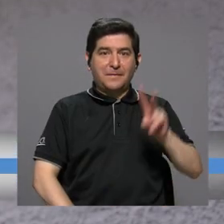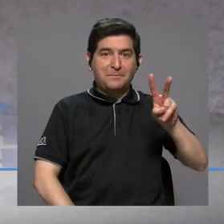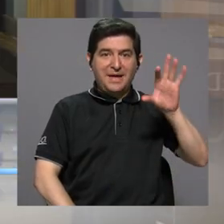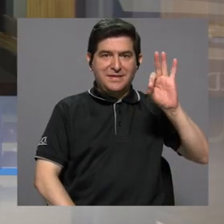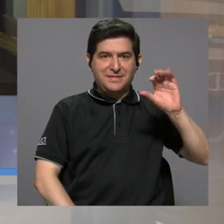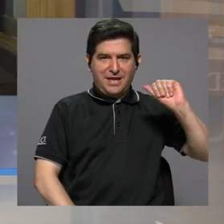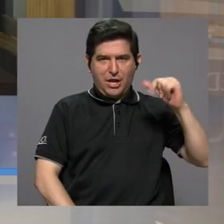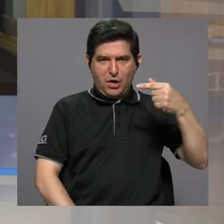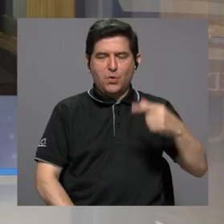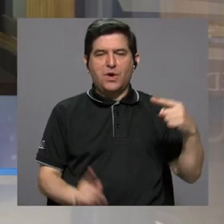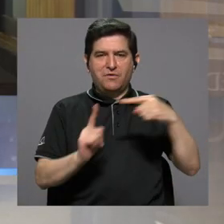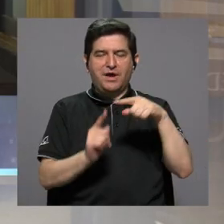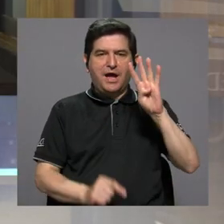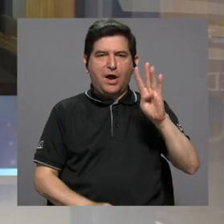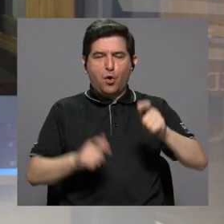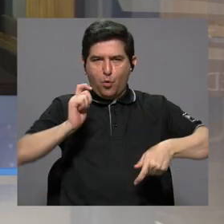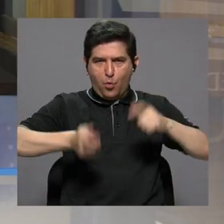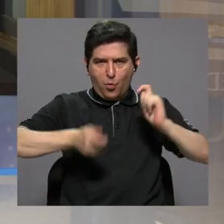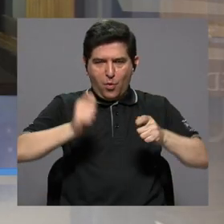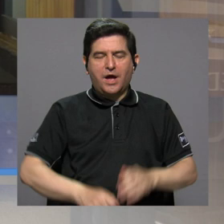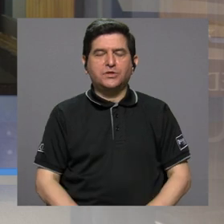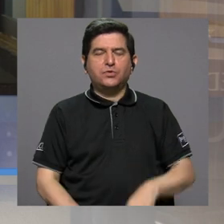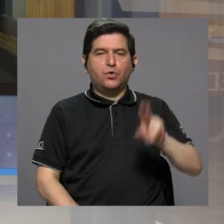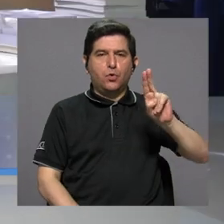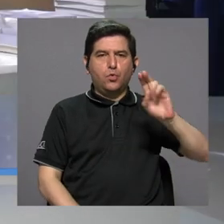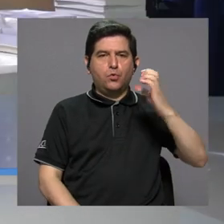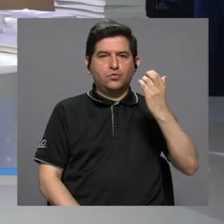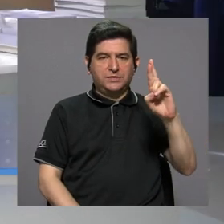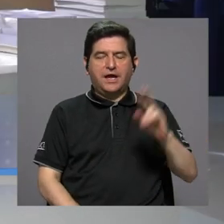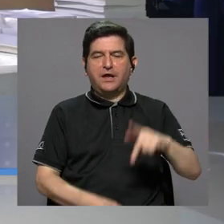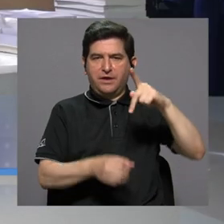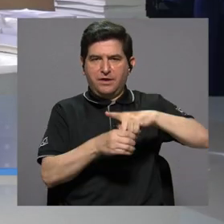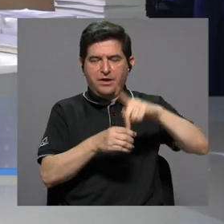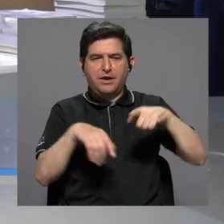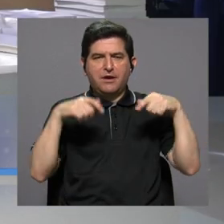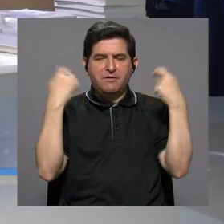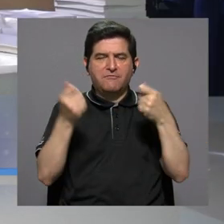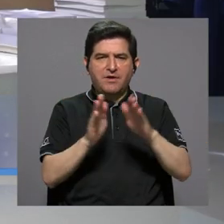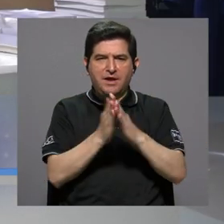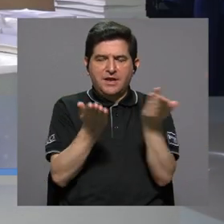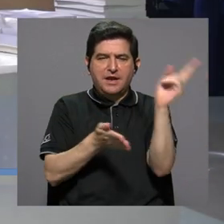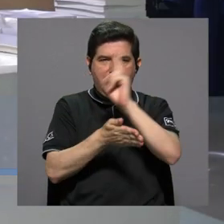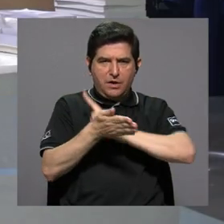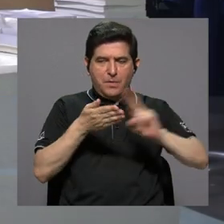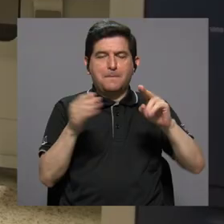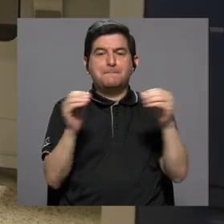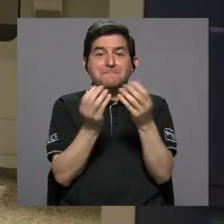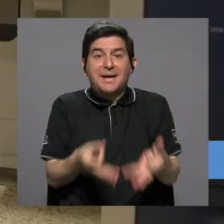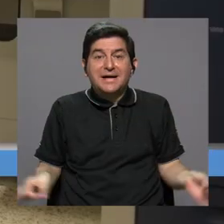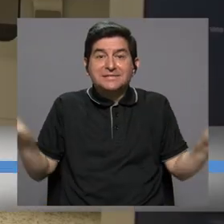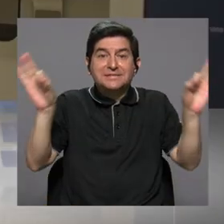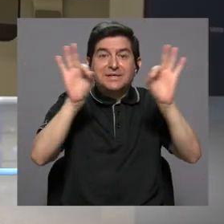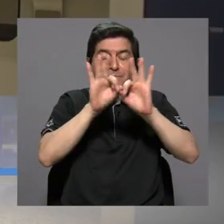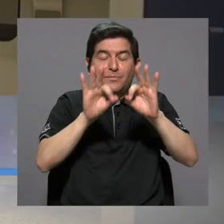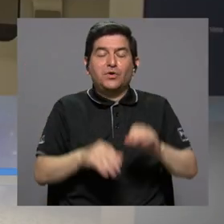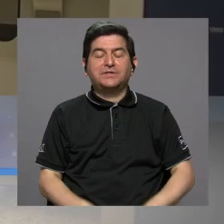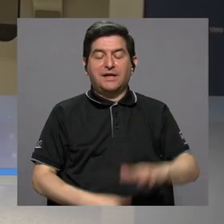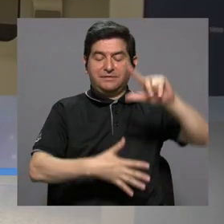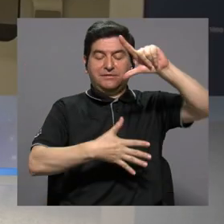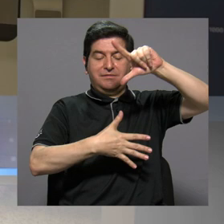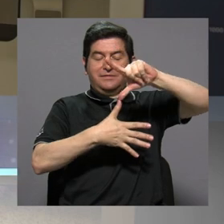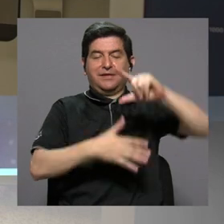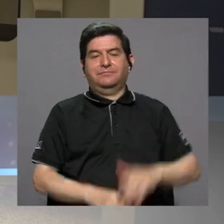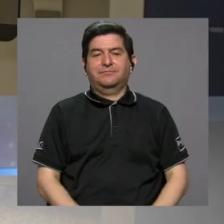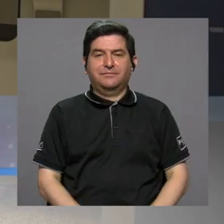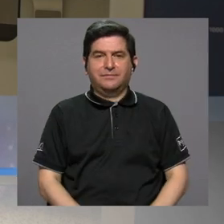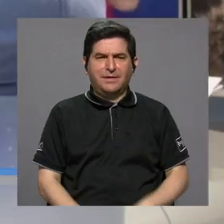Del 29 de agosto al 4 de septiembre, la UCR asistirá a la Feria del Libro Universitaria más importante de América